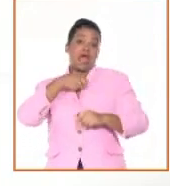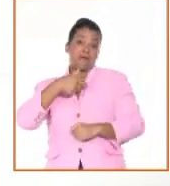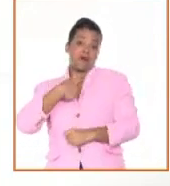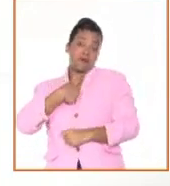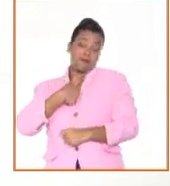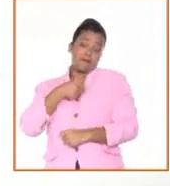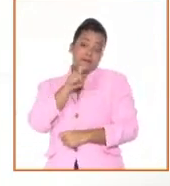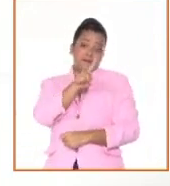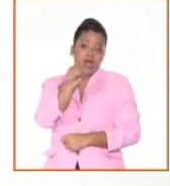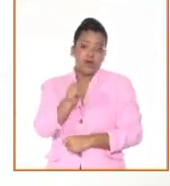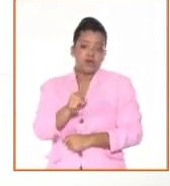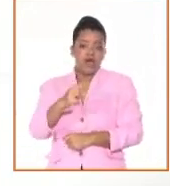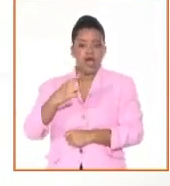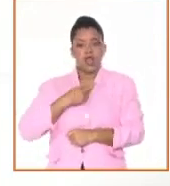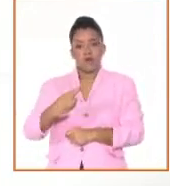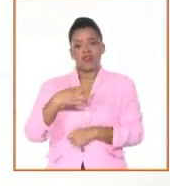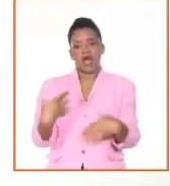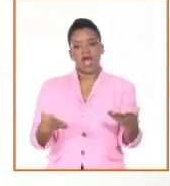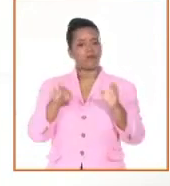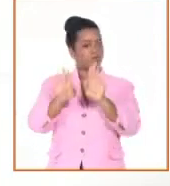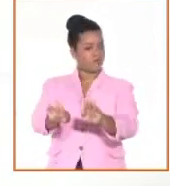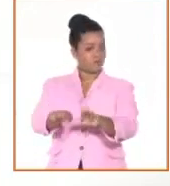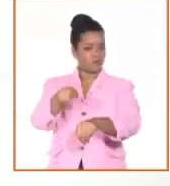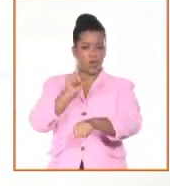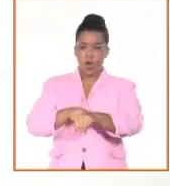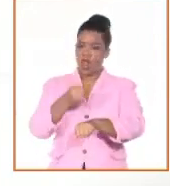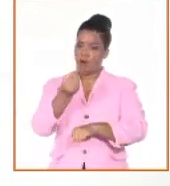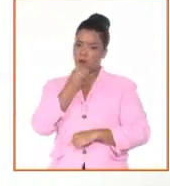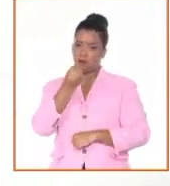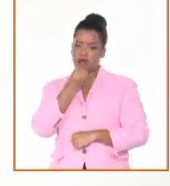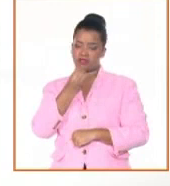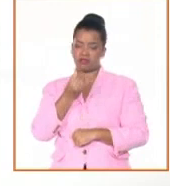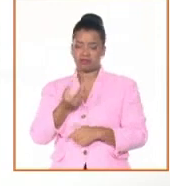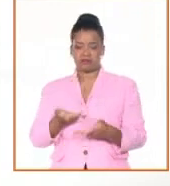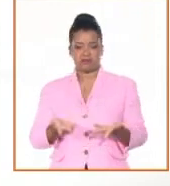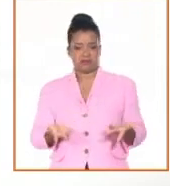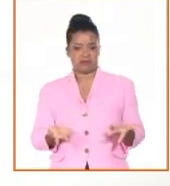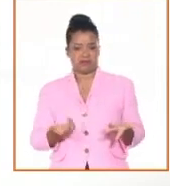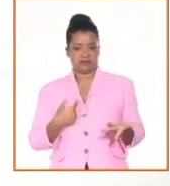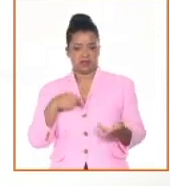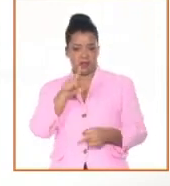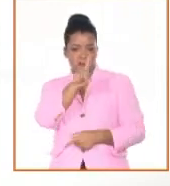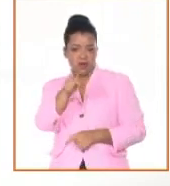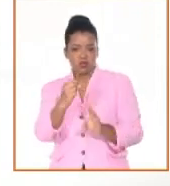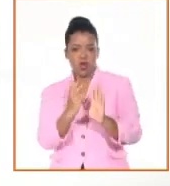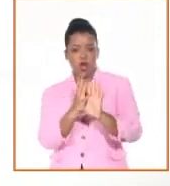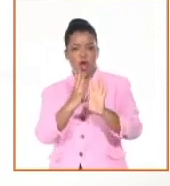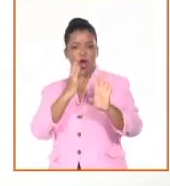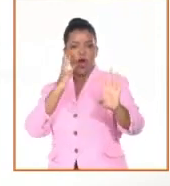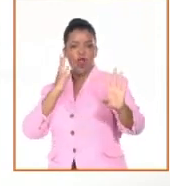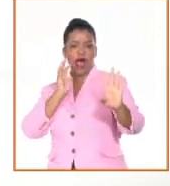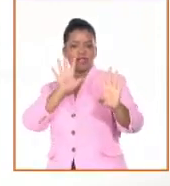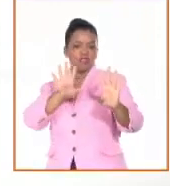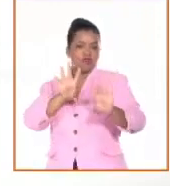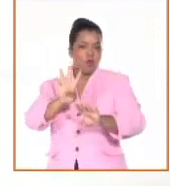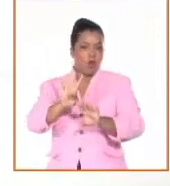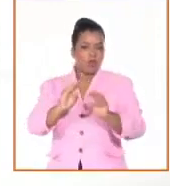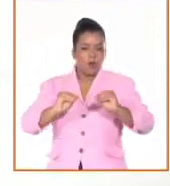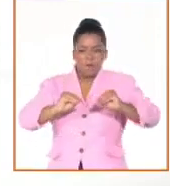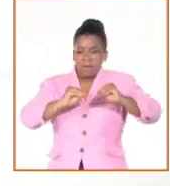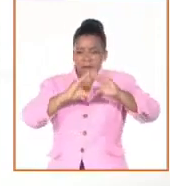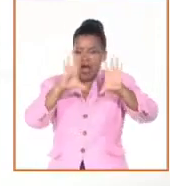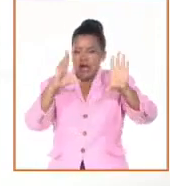la respuesta Estamos en horario de almuerzo y yo pregunto y los que están Hola desde las cinco las cuatro de la mañana